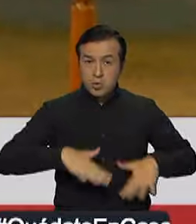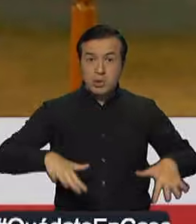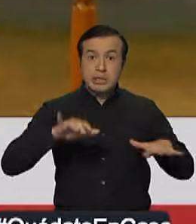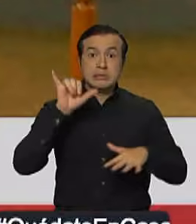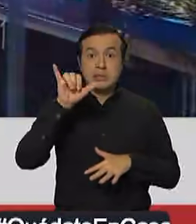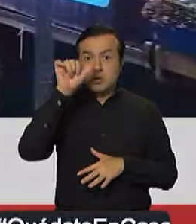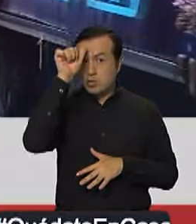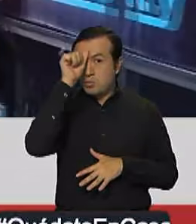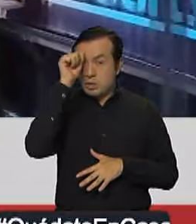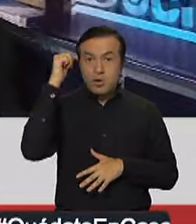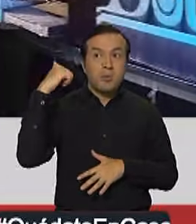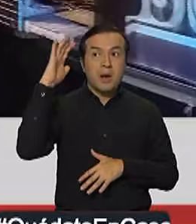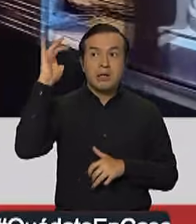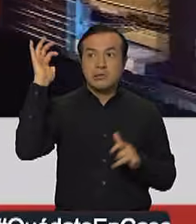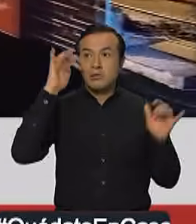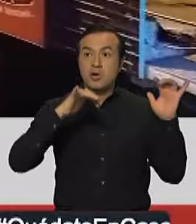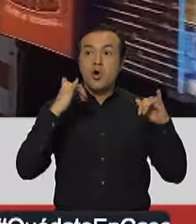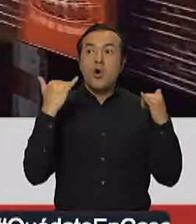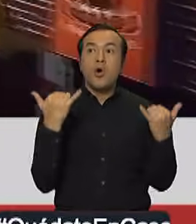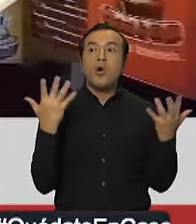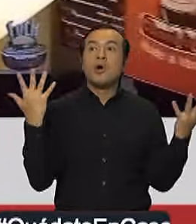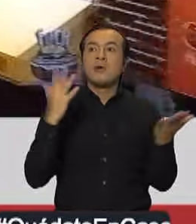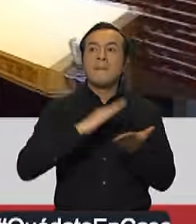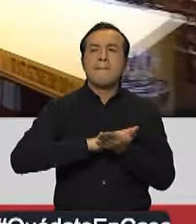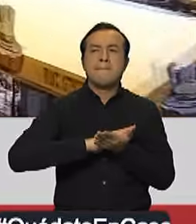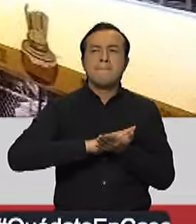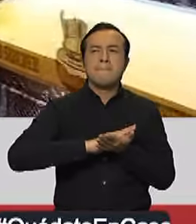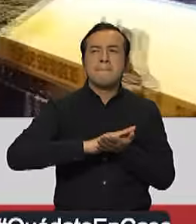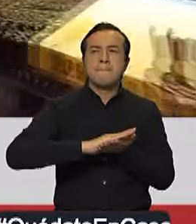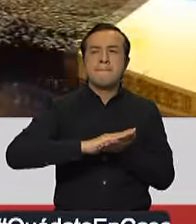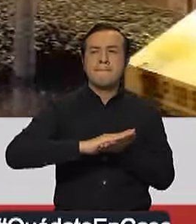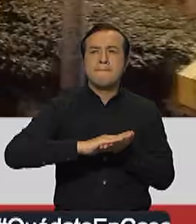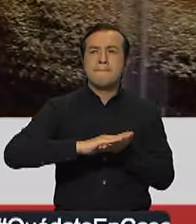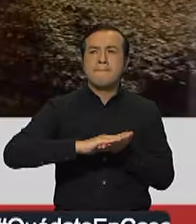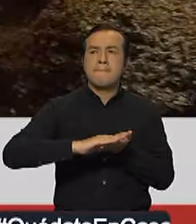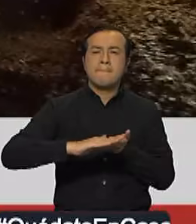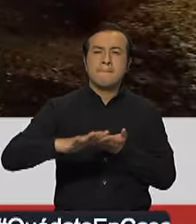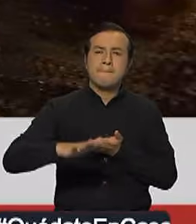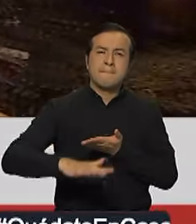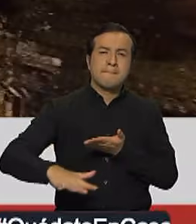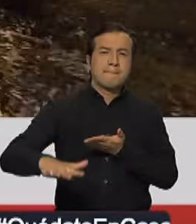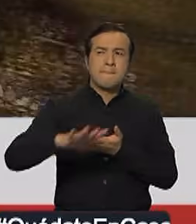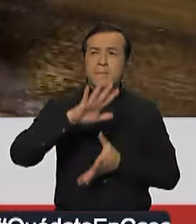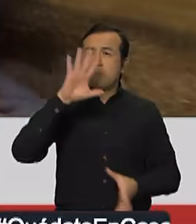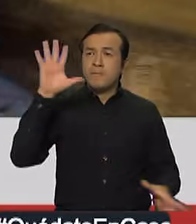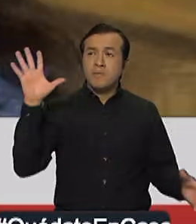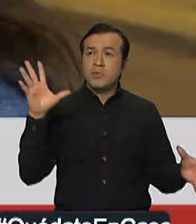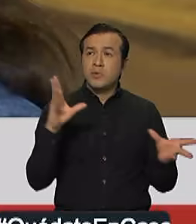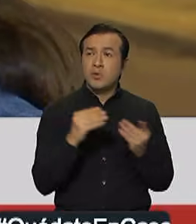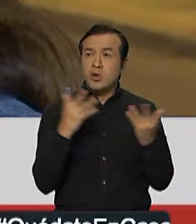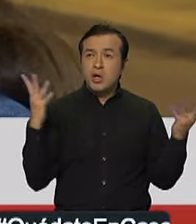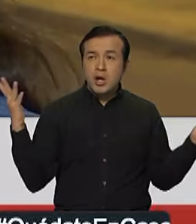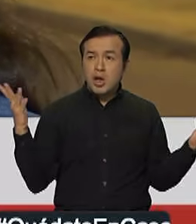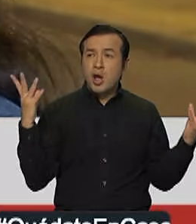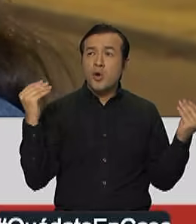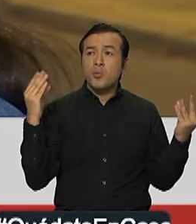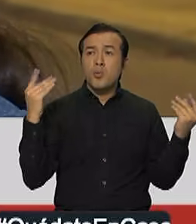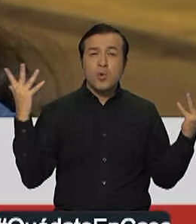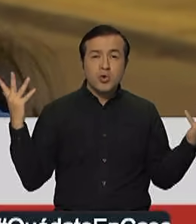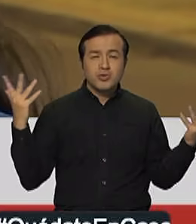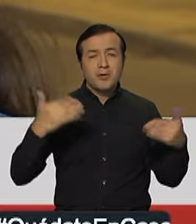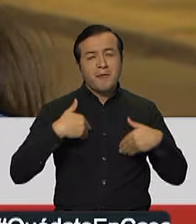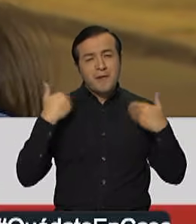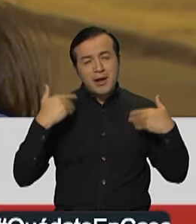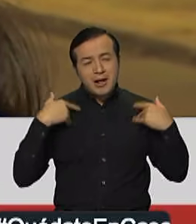fines de semana, ahora lucen completamente vacías. Todo era bulla,